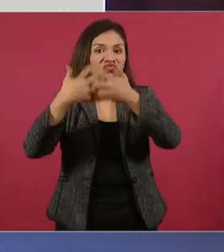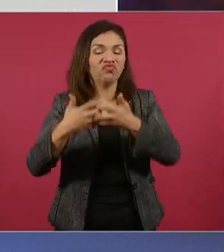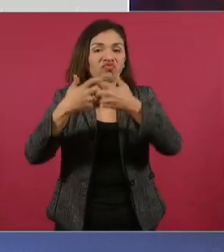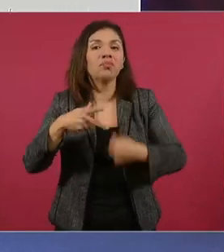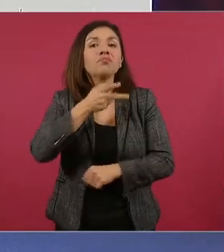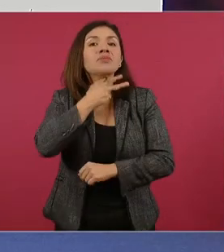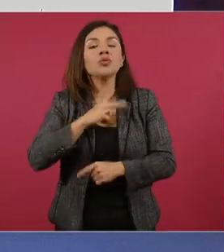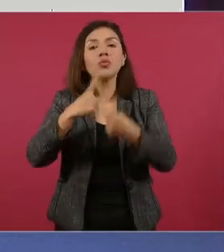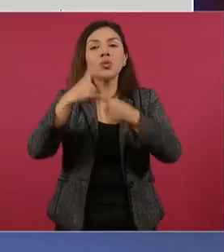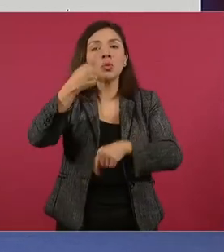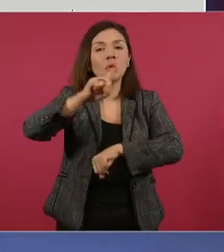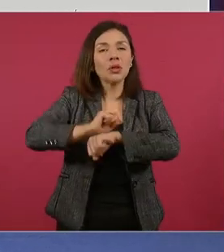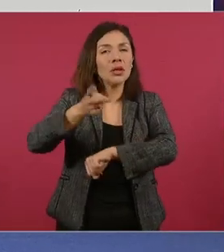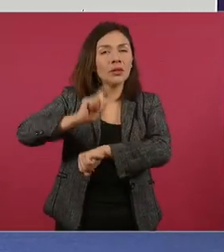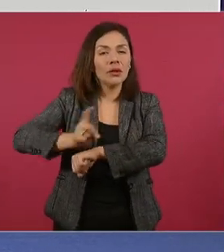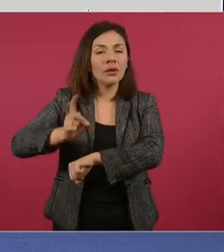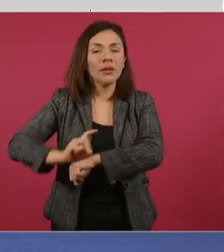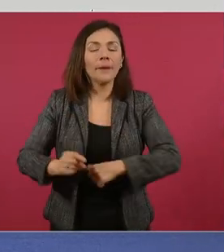por favor.